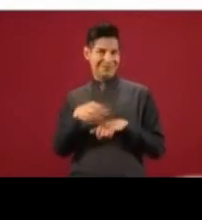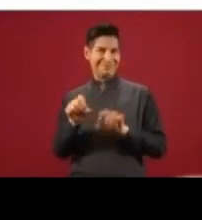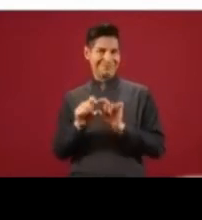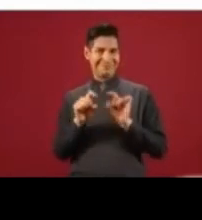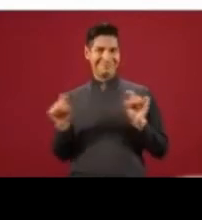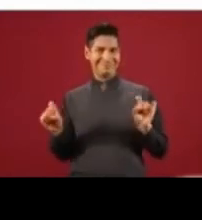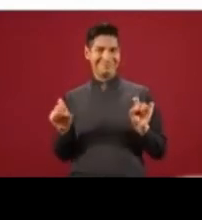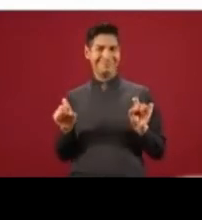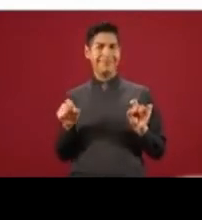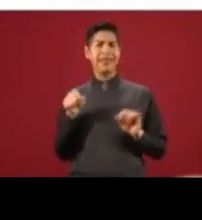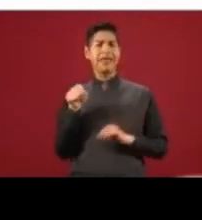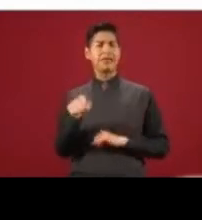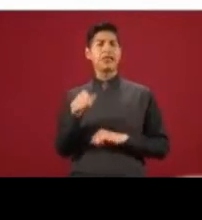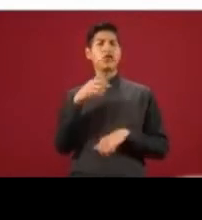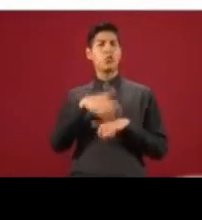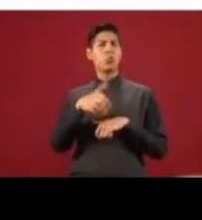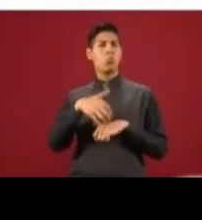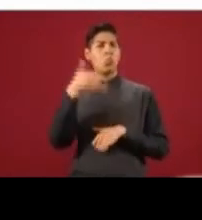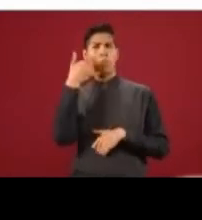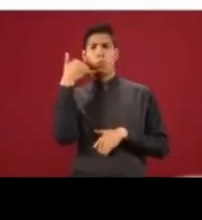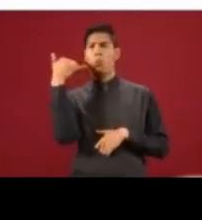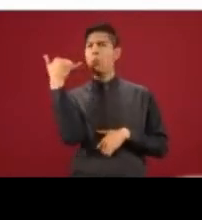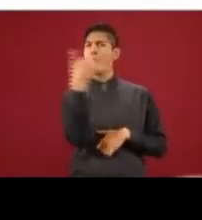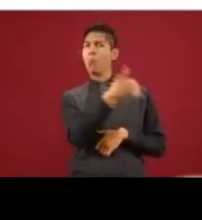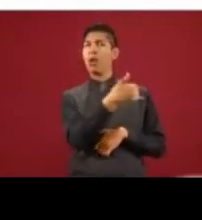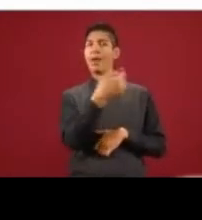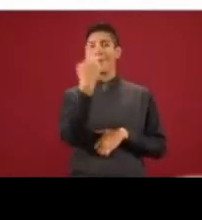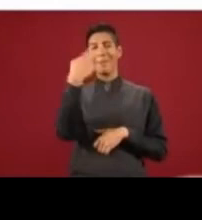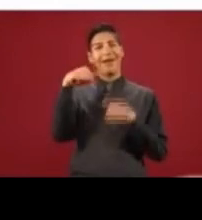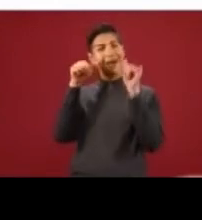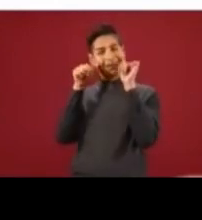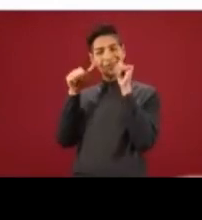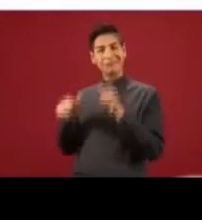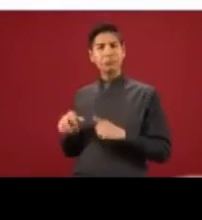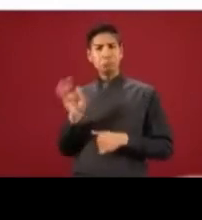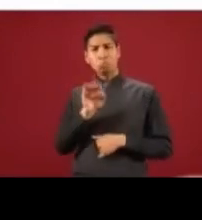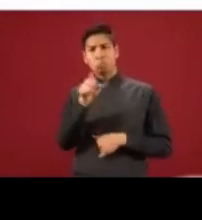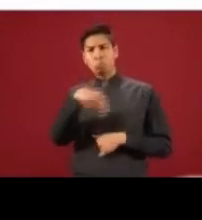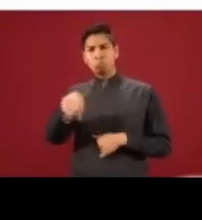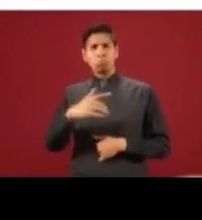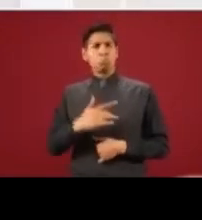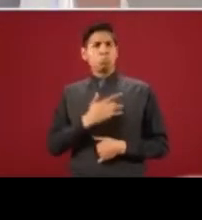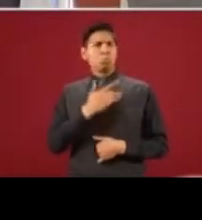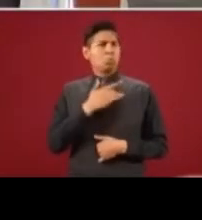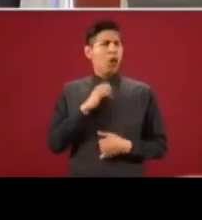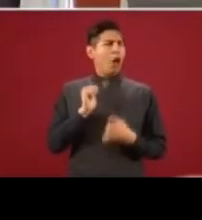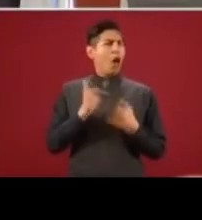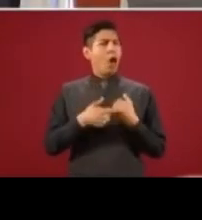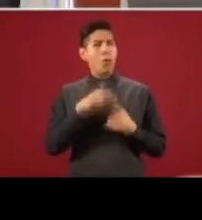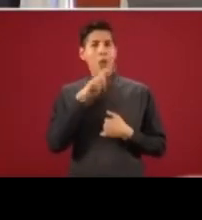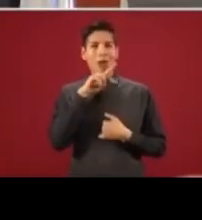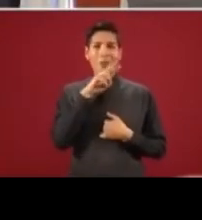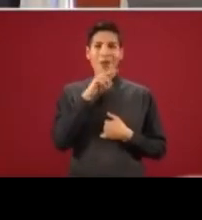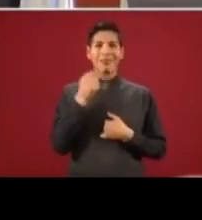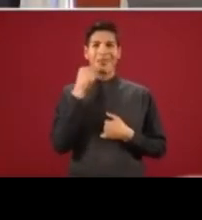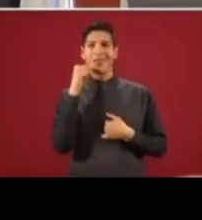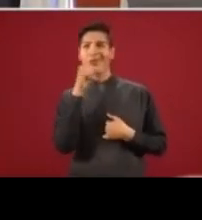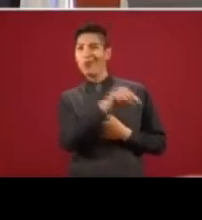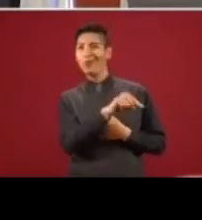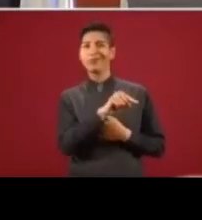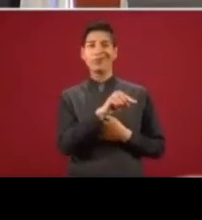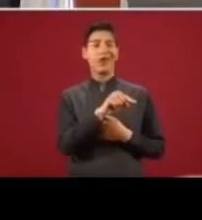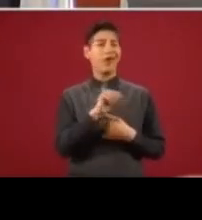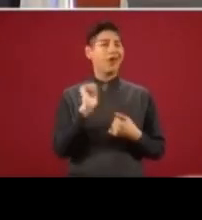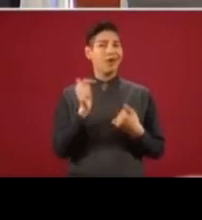800-767-8527, es el número donde atenderemos cualquier inquietud, queja o denuncia sobre